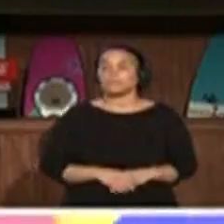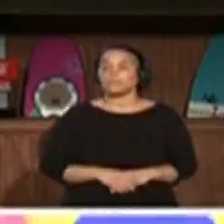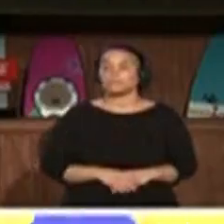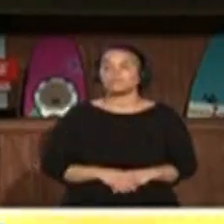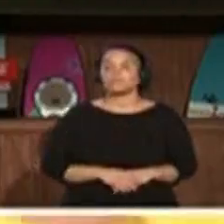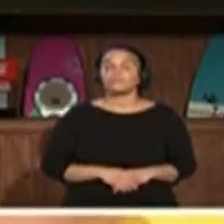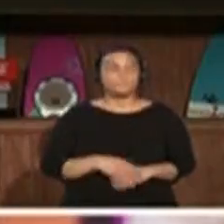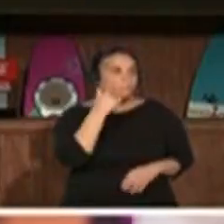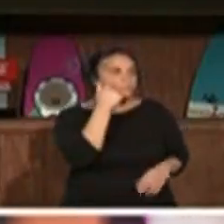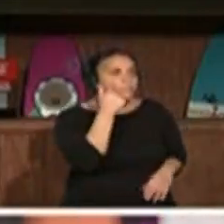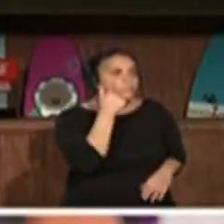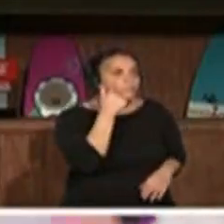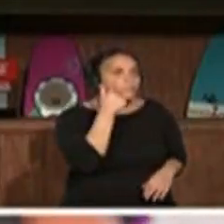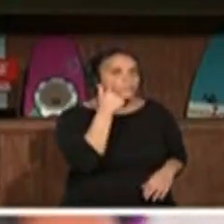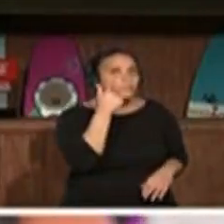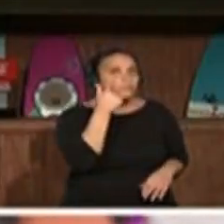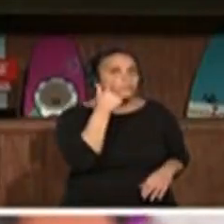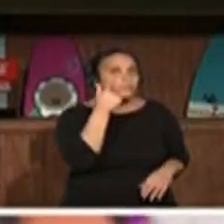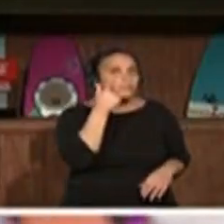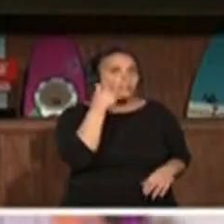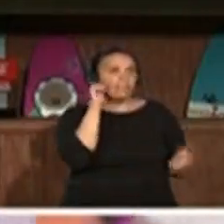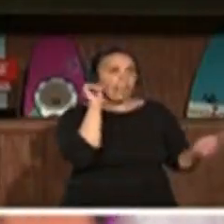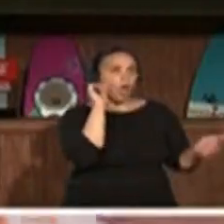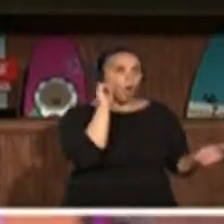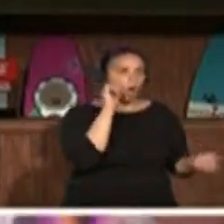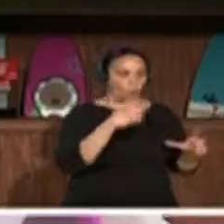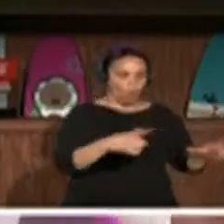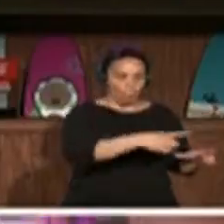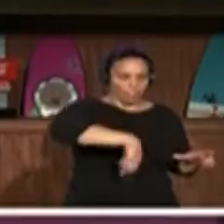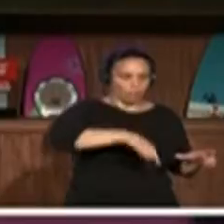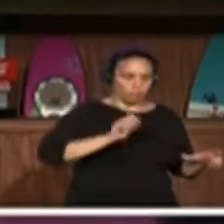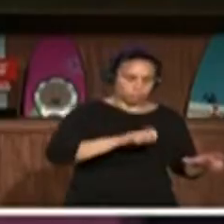sol. Nene, nene, dale un golpe al pingú que se rayó el disco. A ver.